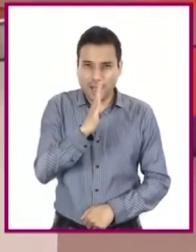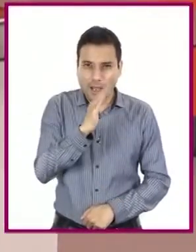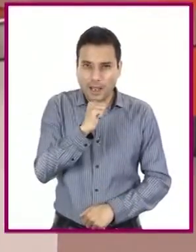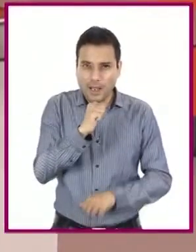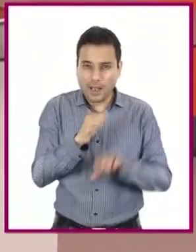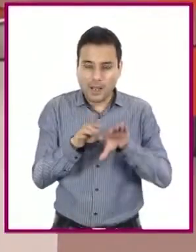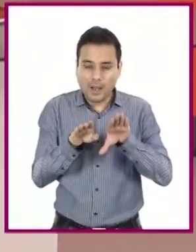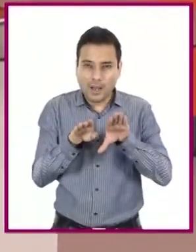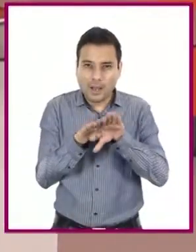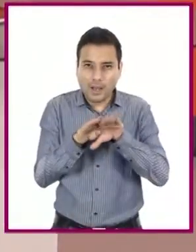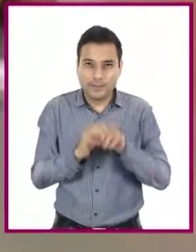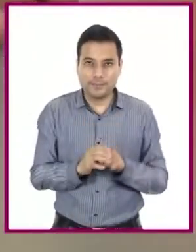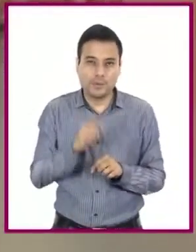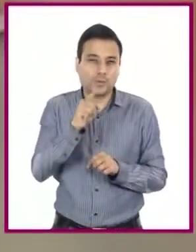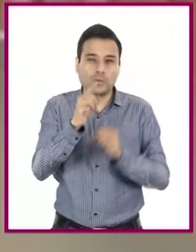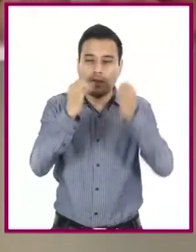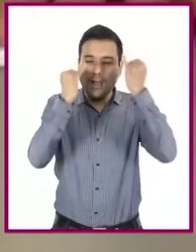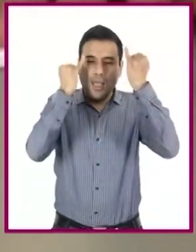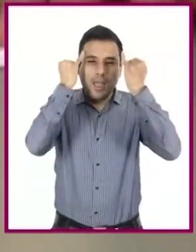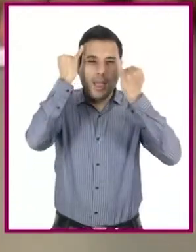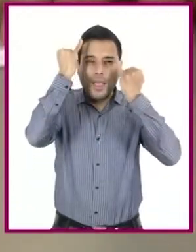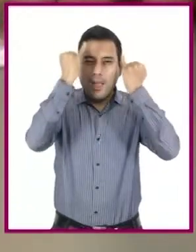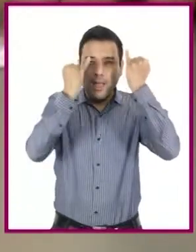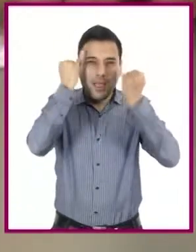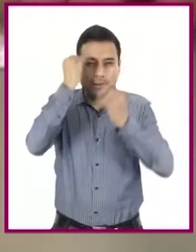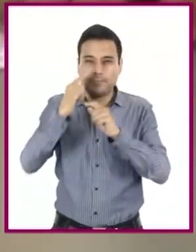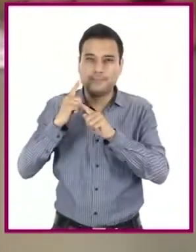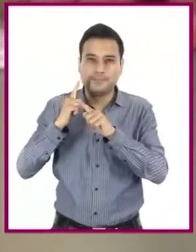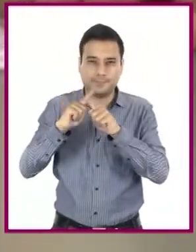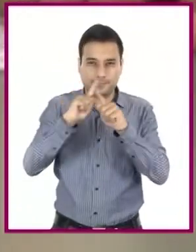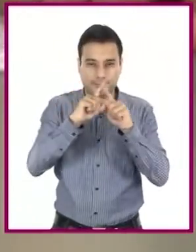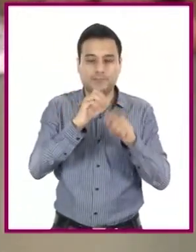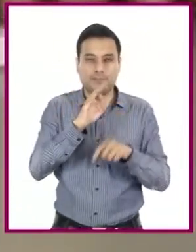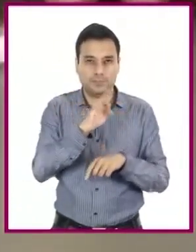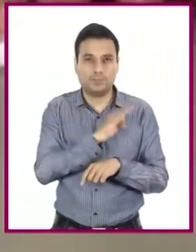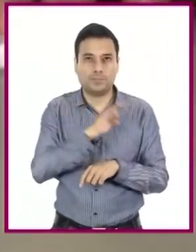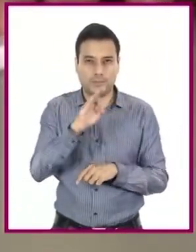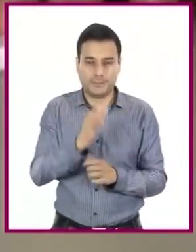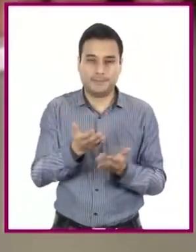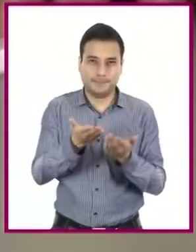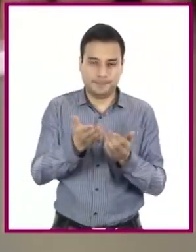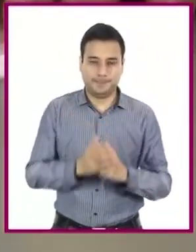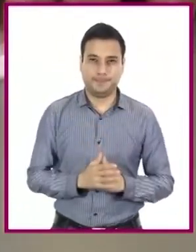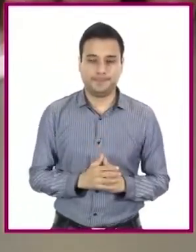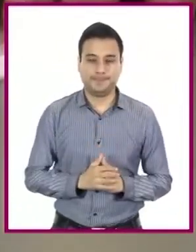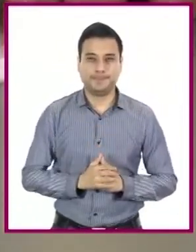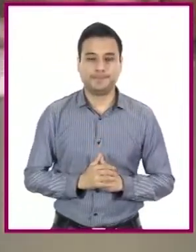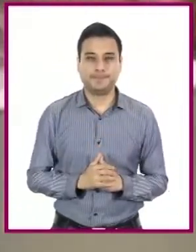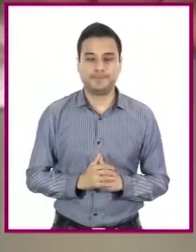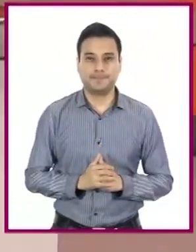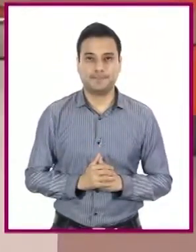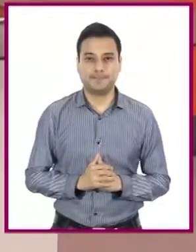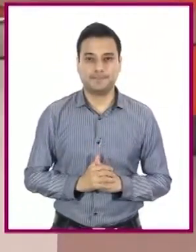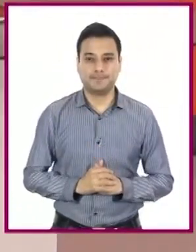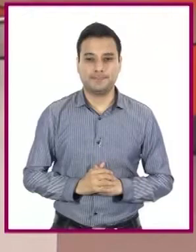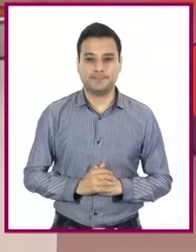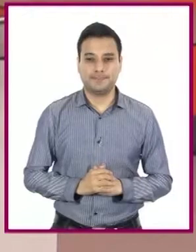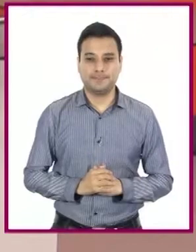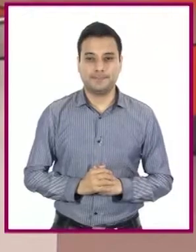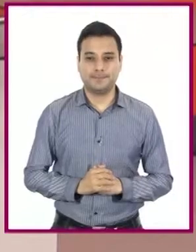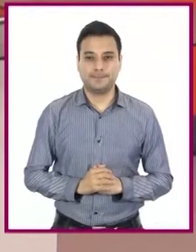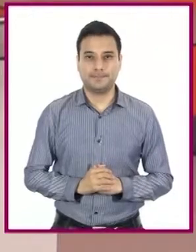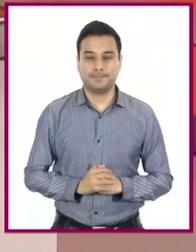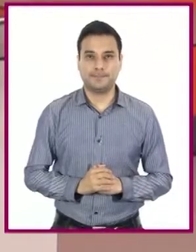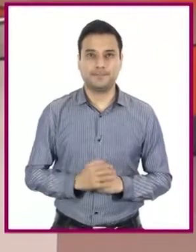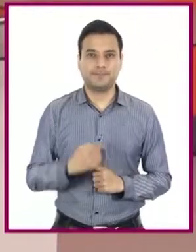Utilicen su imaginación para crear muchas formas o las mejoras que ustedes crean que sean necesarias. Yo las voy a